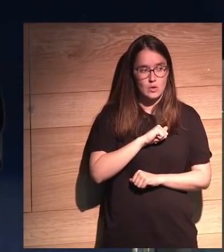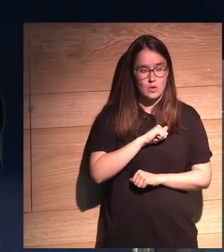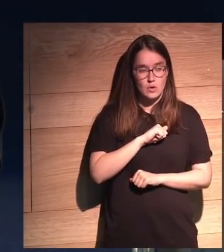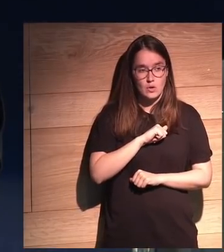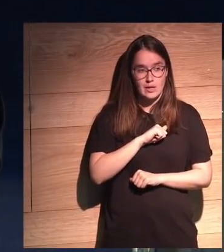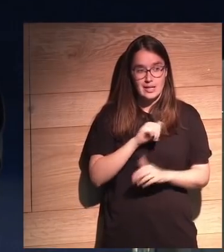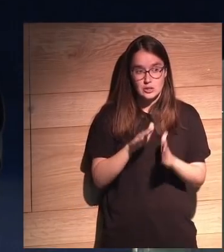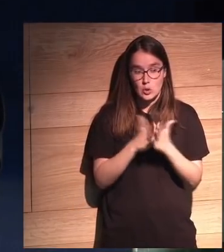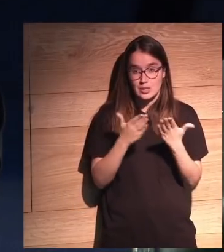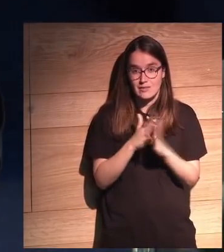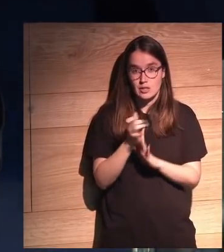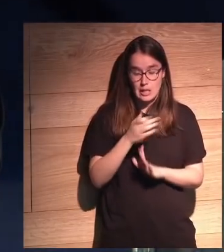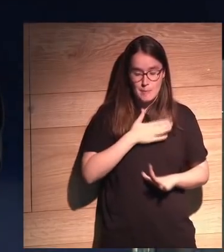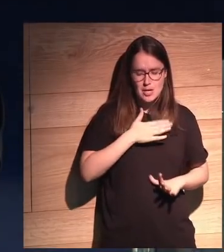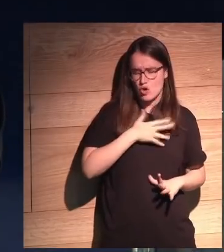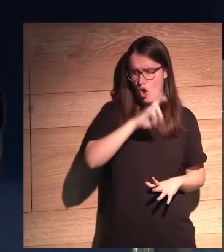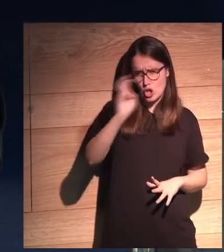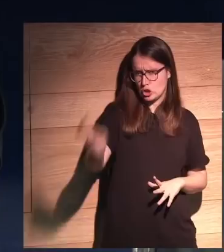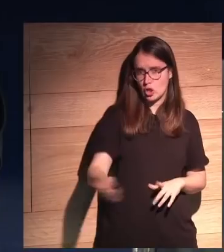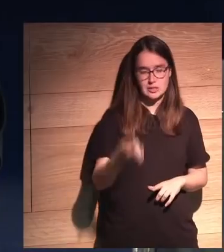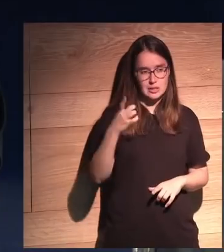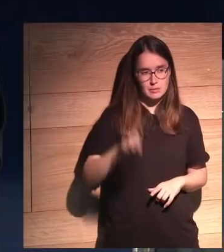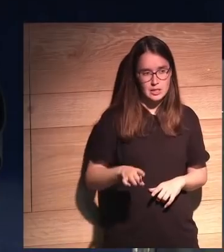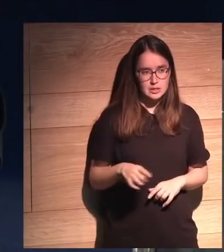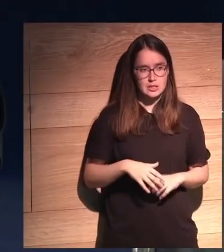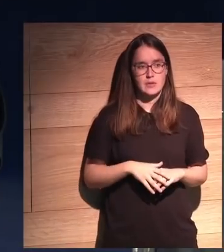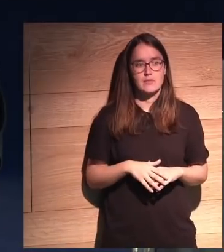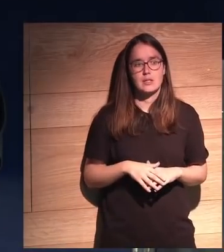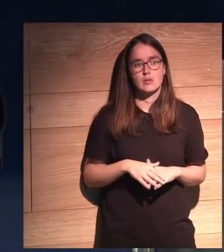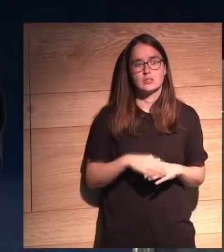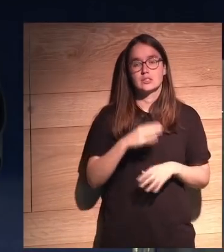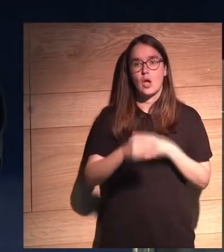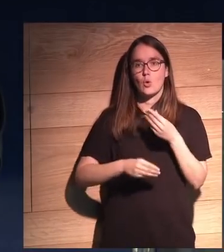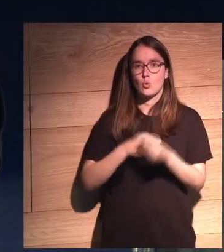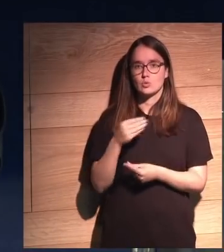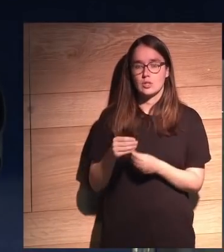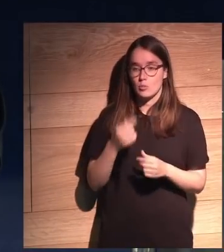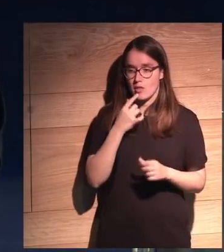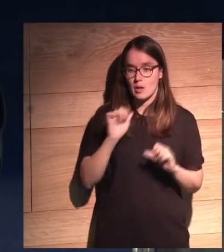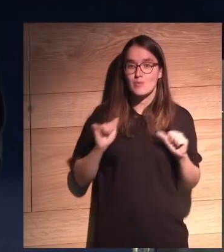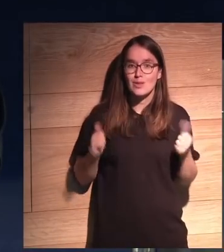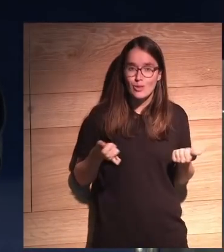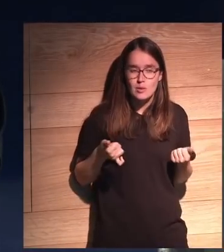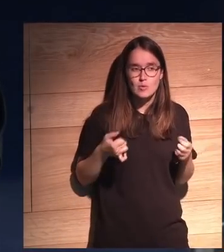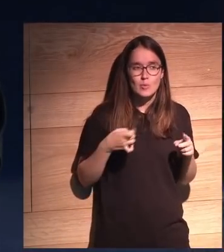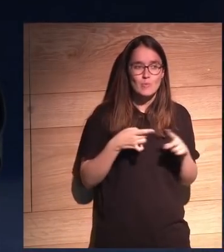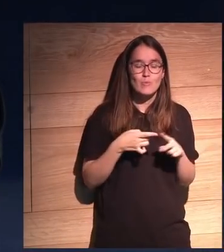este tipo de libros, no solo el mío, muchos más, ¿no?, sirvan, como decía al principio, un poco